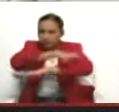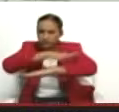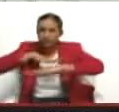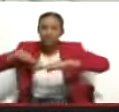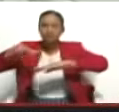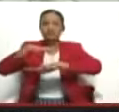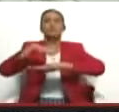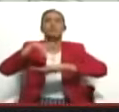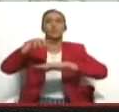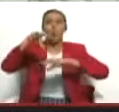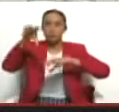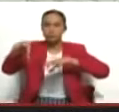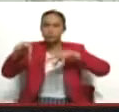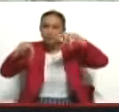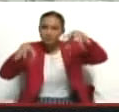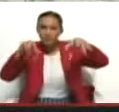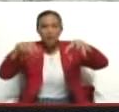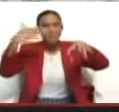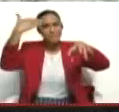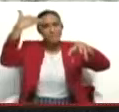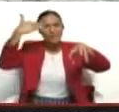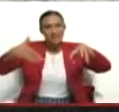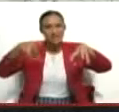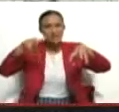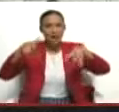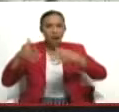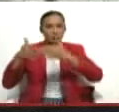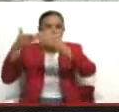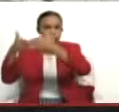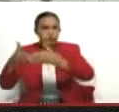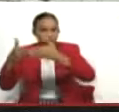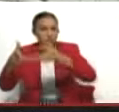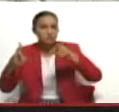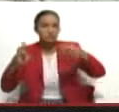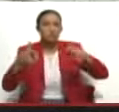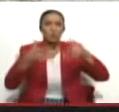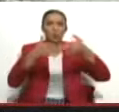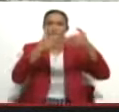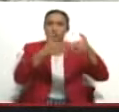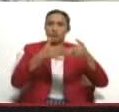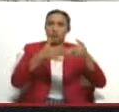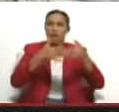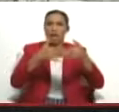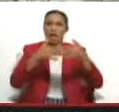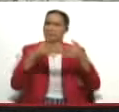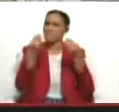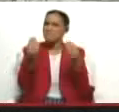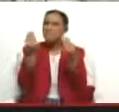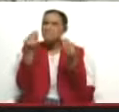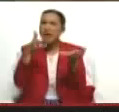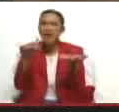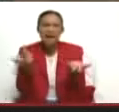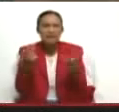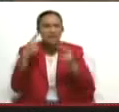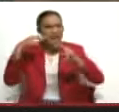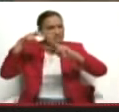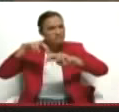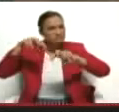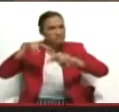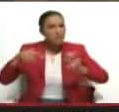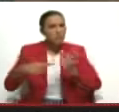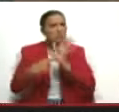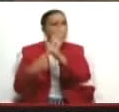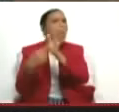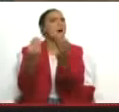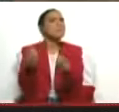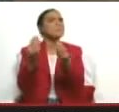Venezuela para qué no era para hacer una marcha de las banderas